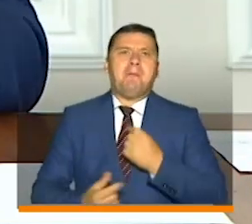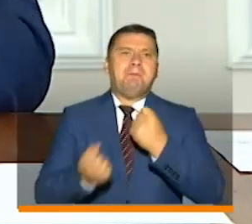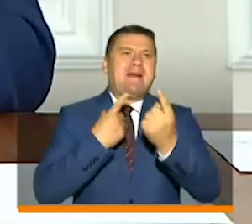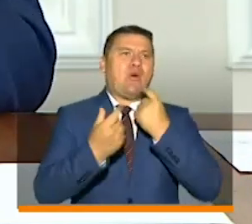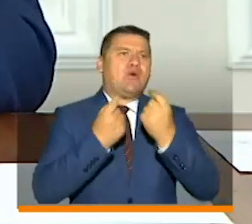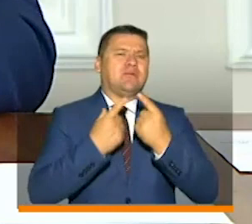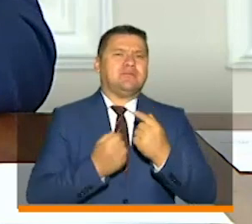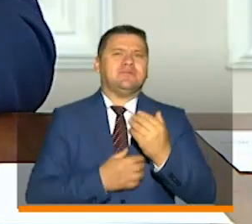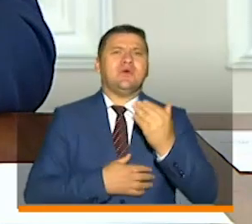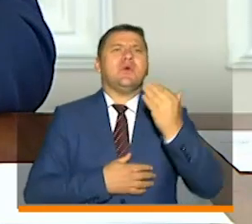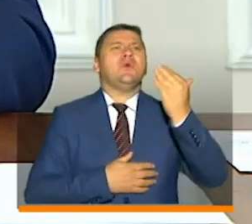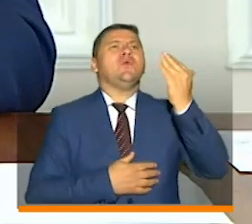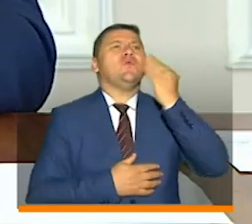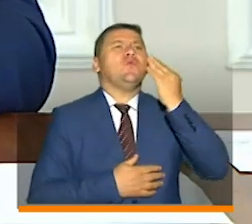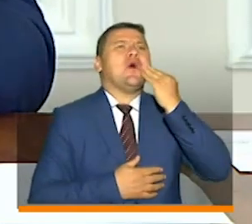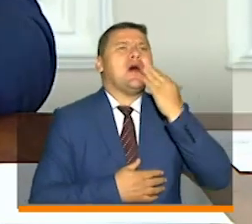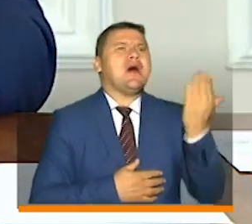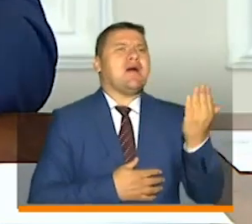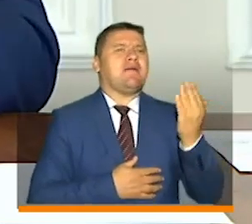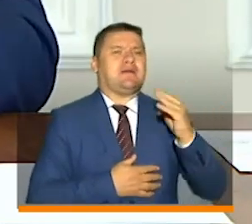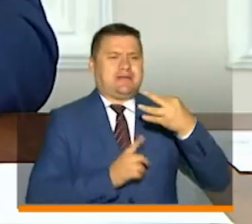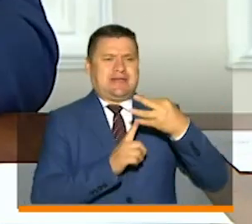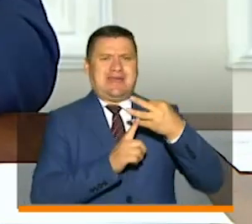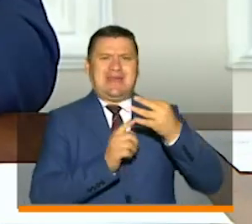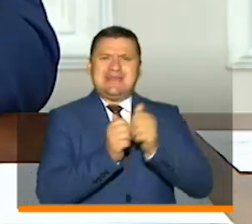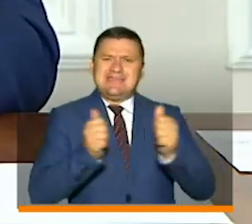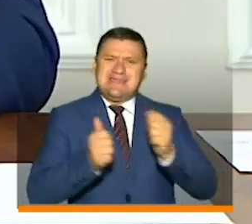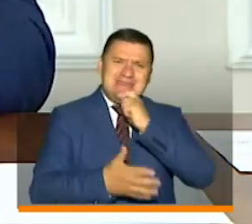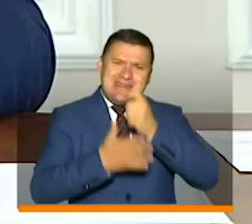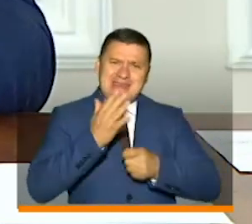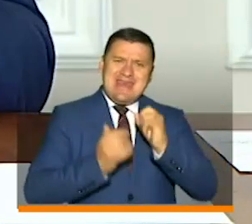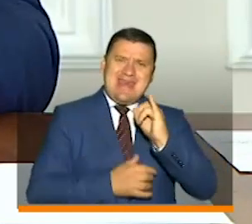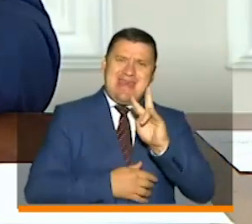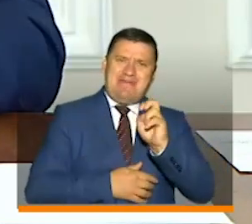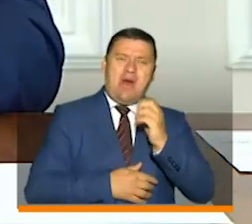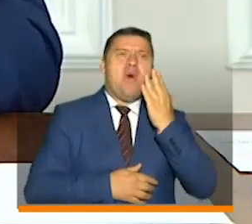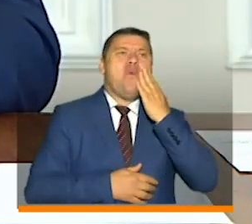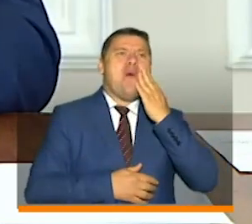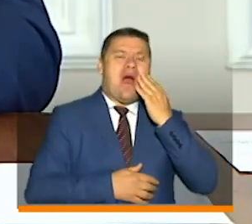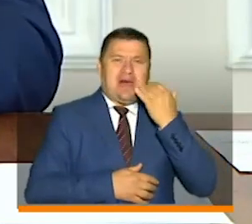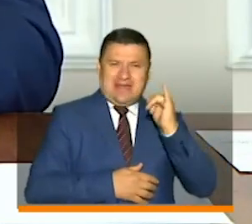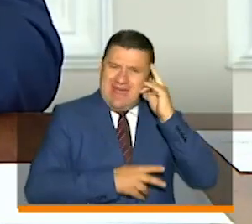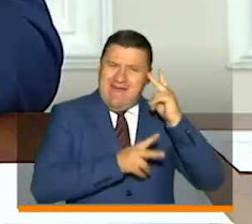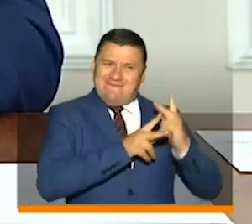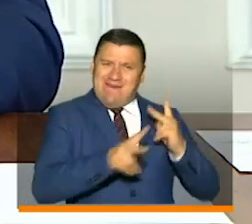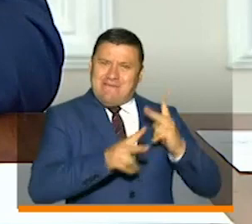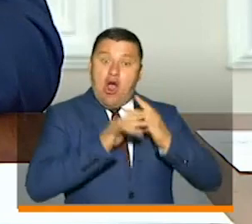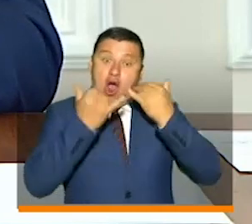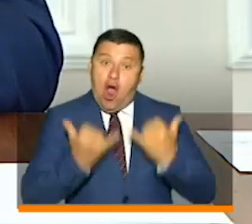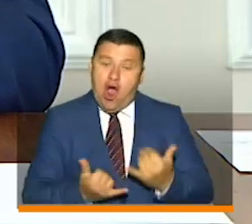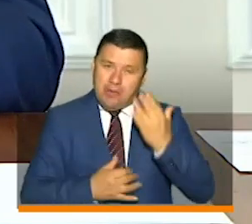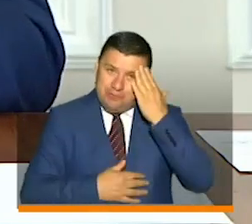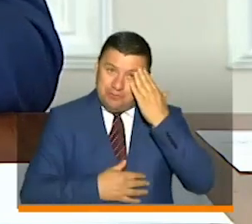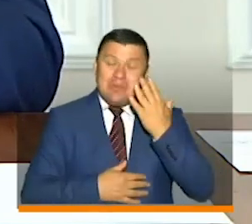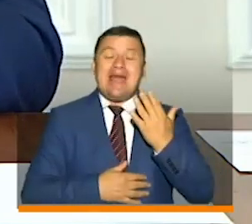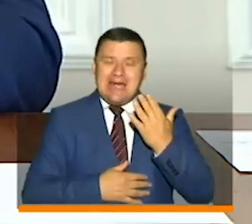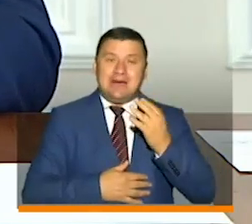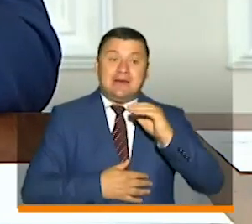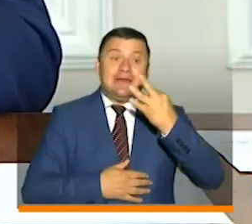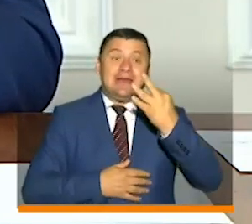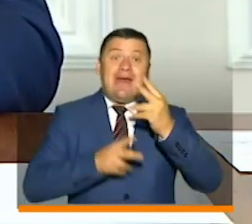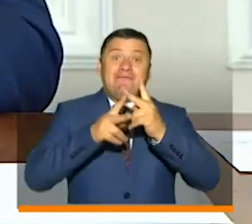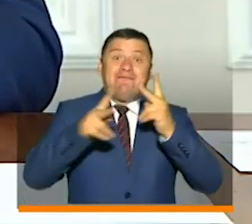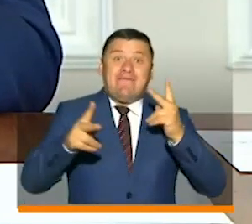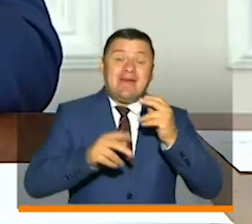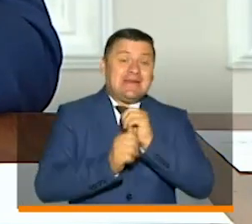preguntado cuándo vamos a hacer el tercer día se me va hoy quiero compartirles a todos ustedes que el tercer día sin iva